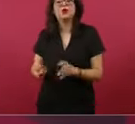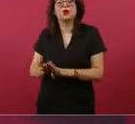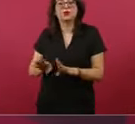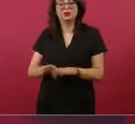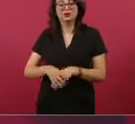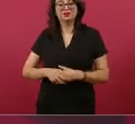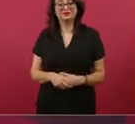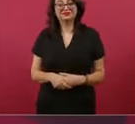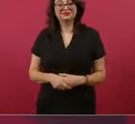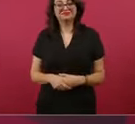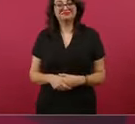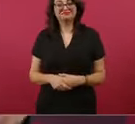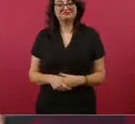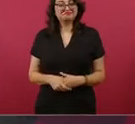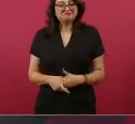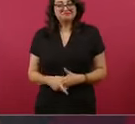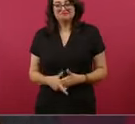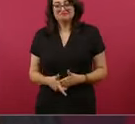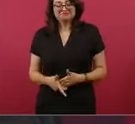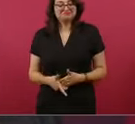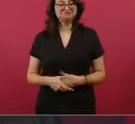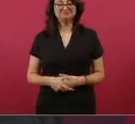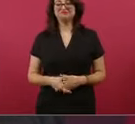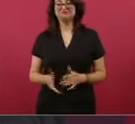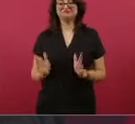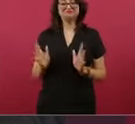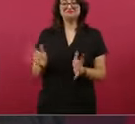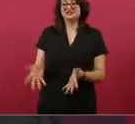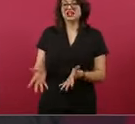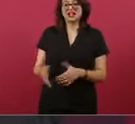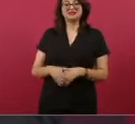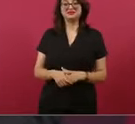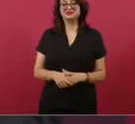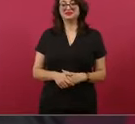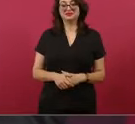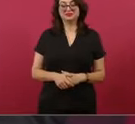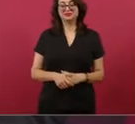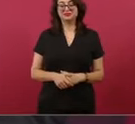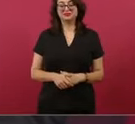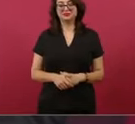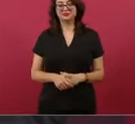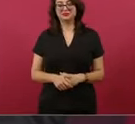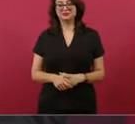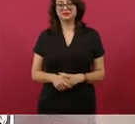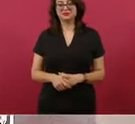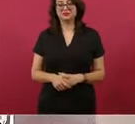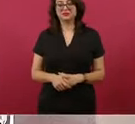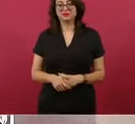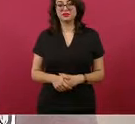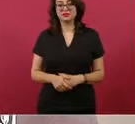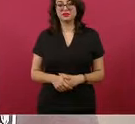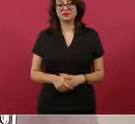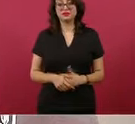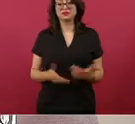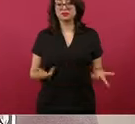¿Y a cuántos despidieron, despojaron? ¿Saben dónde tenemos una deuda?